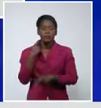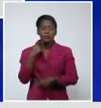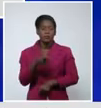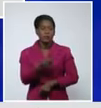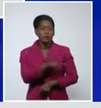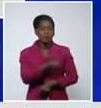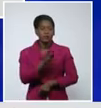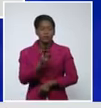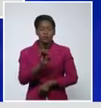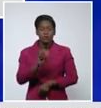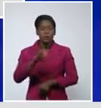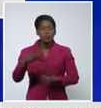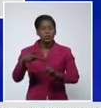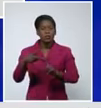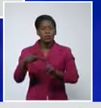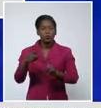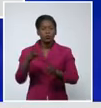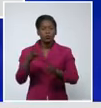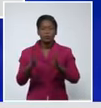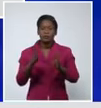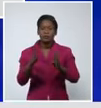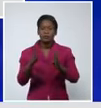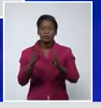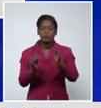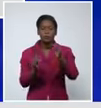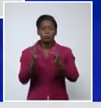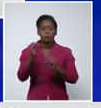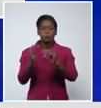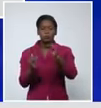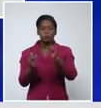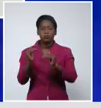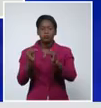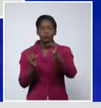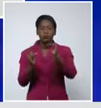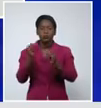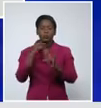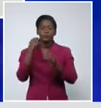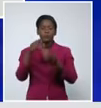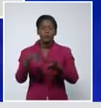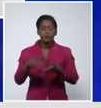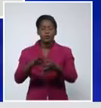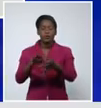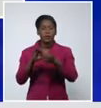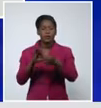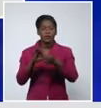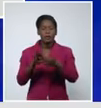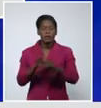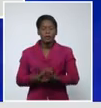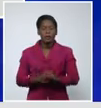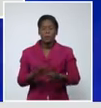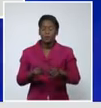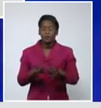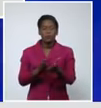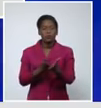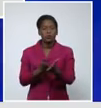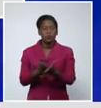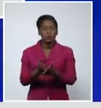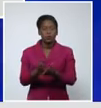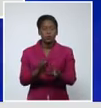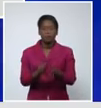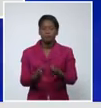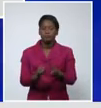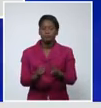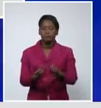segundo, pues se incrementaron los fallecidos, los críticos y graves. Pero indiscutiblemente el